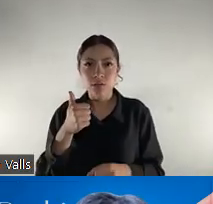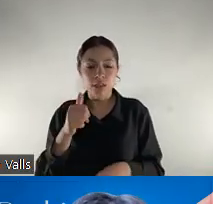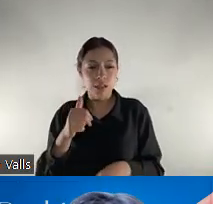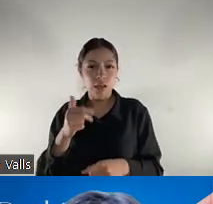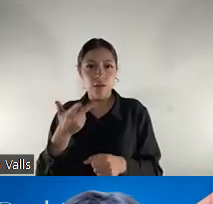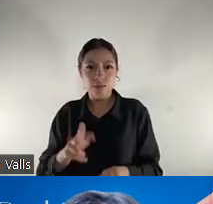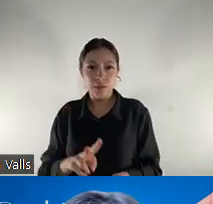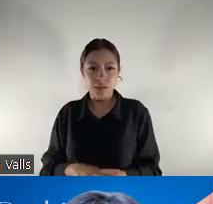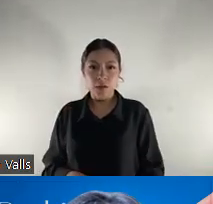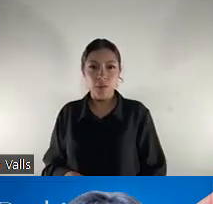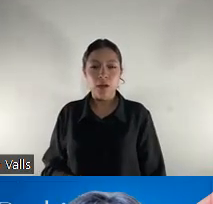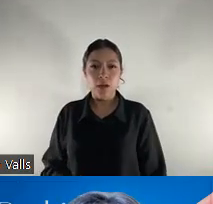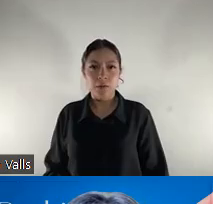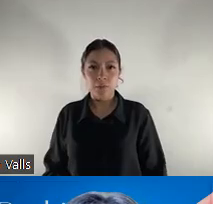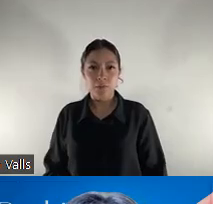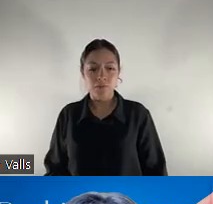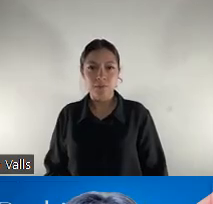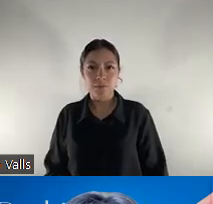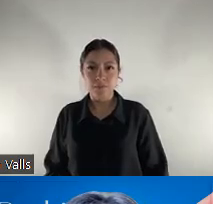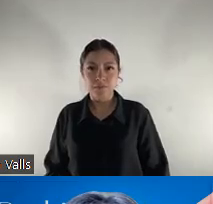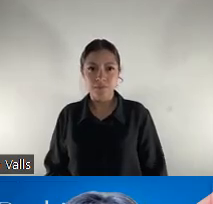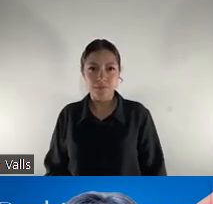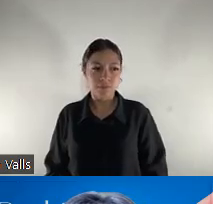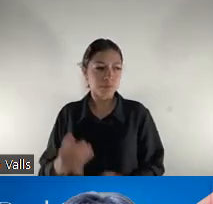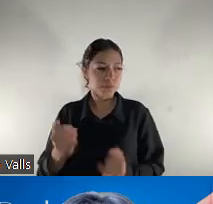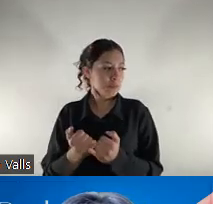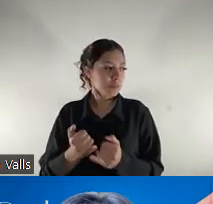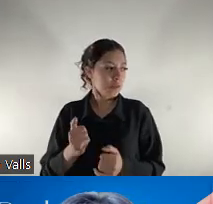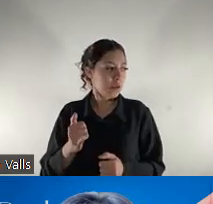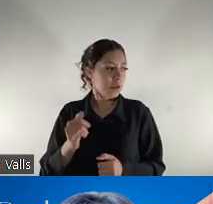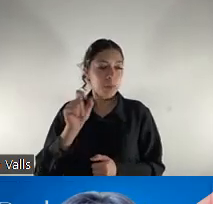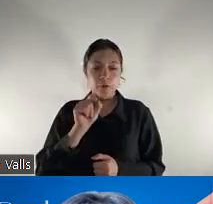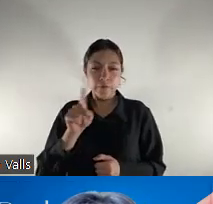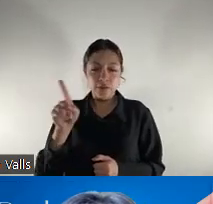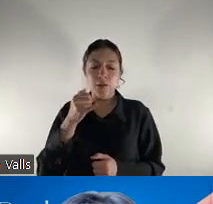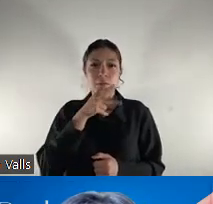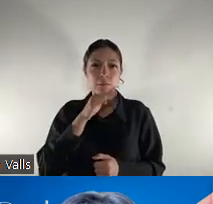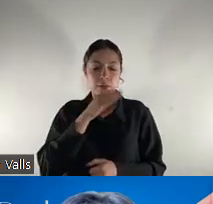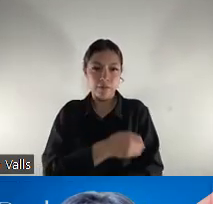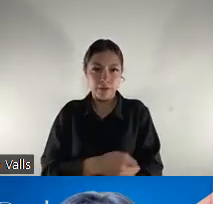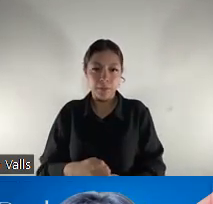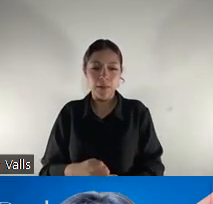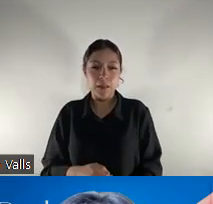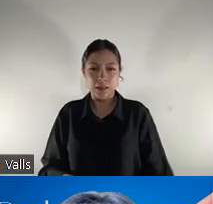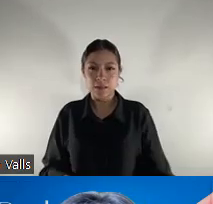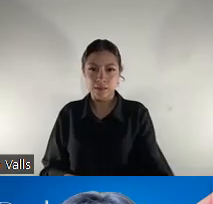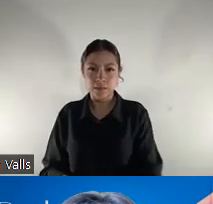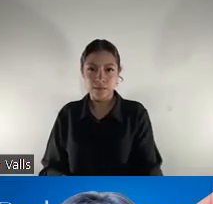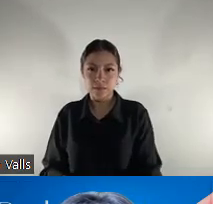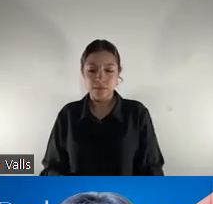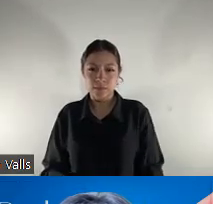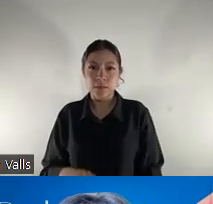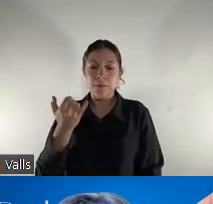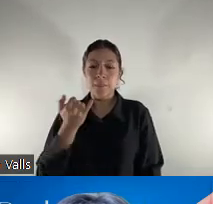tenemos programas de capacitación, tanto profesionales como padres de familia y cuidadores principales y comunidad, las jornadas